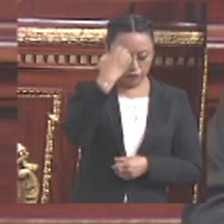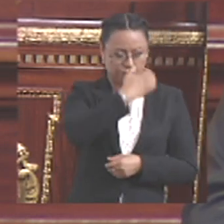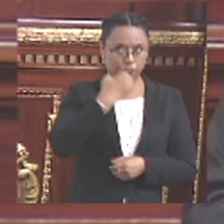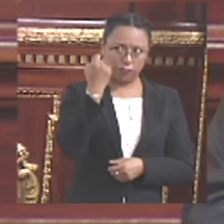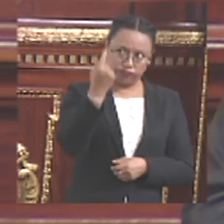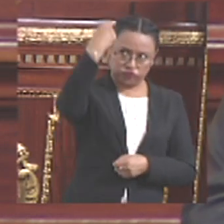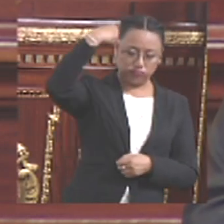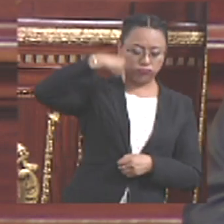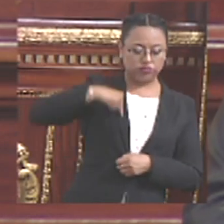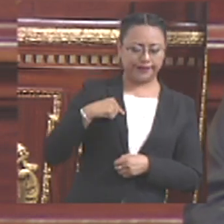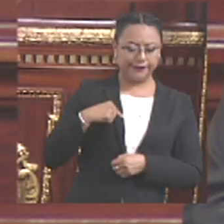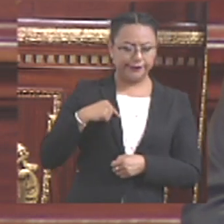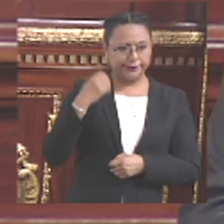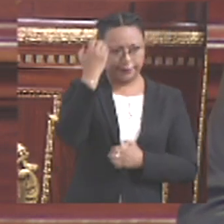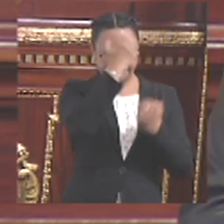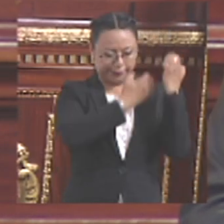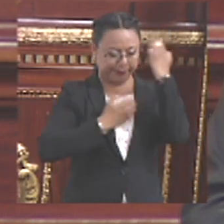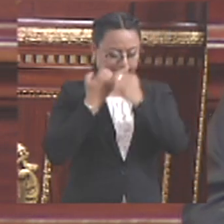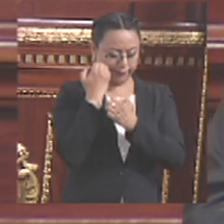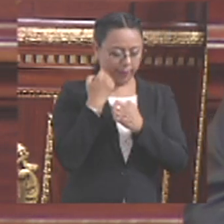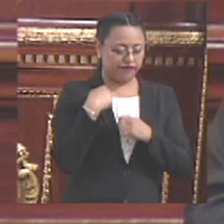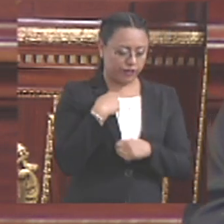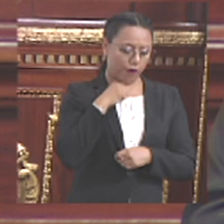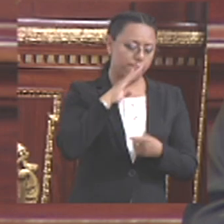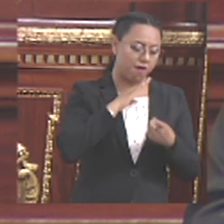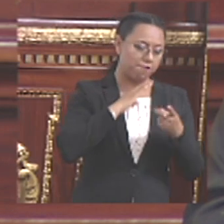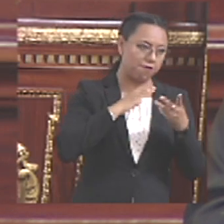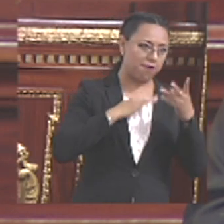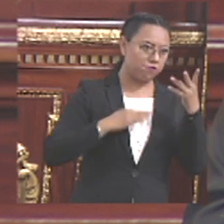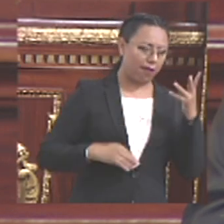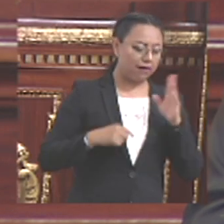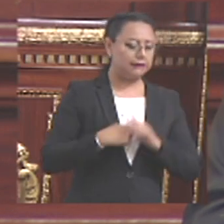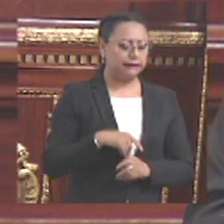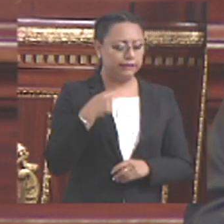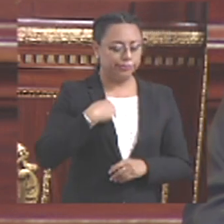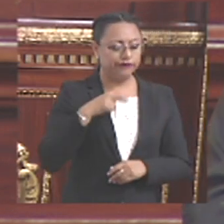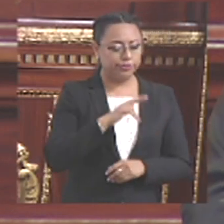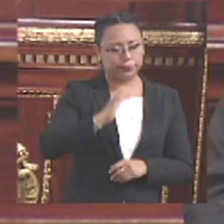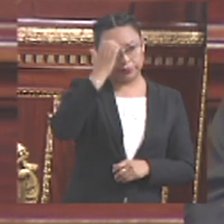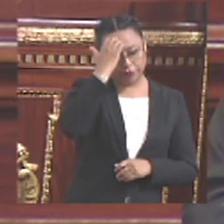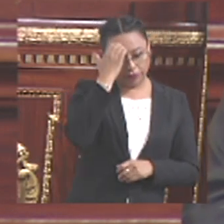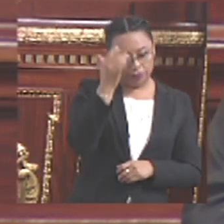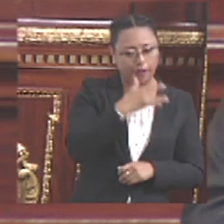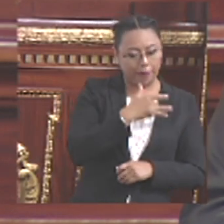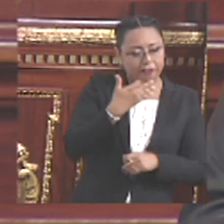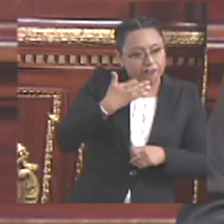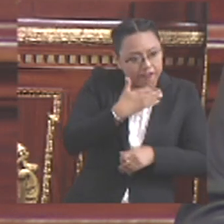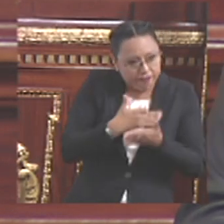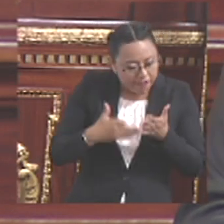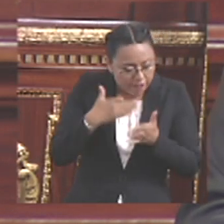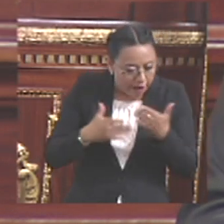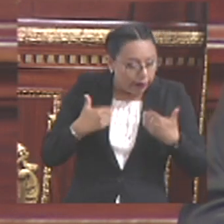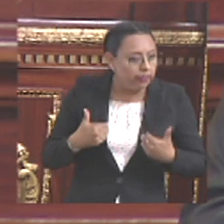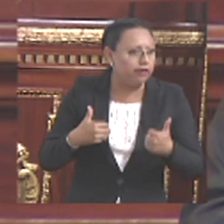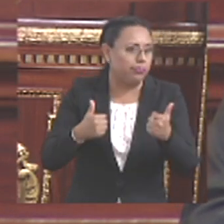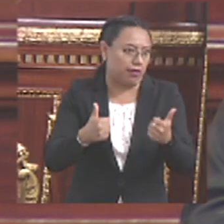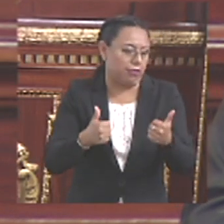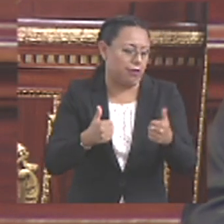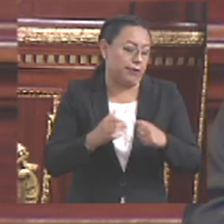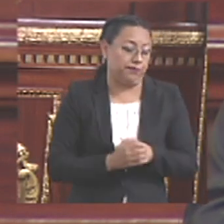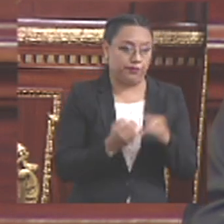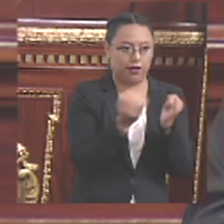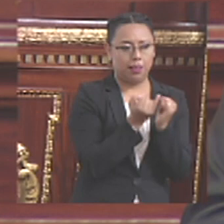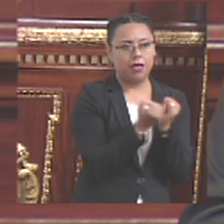ciudad debe reconocer que ha faltado la sensibilidad y la resiliencia. Y en este sentido se ha ignorado lo establecido